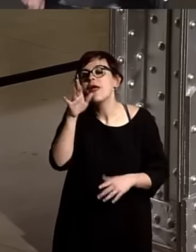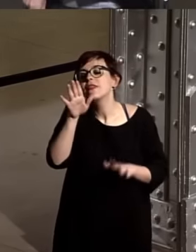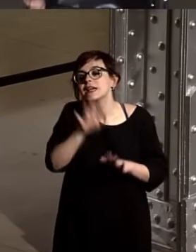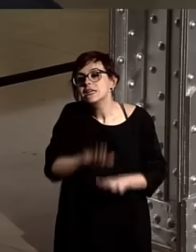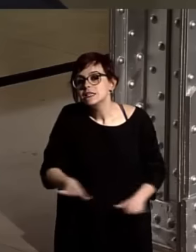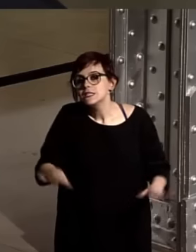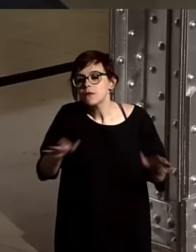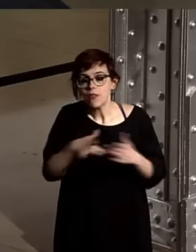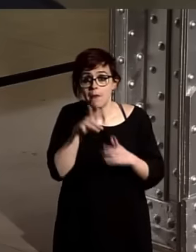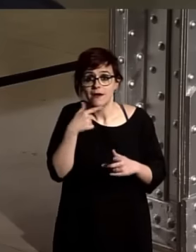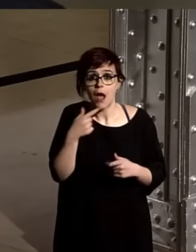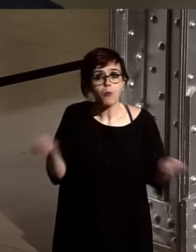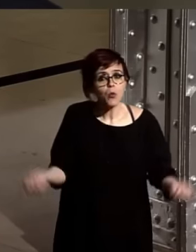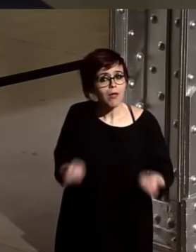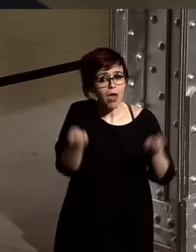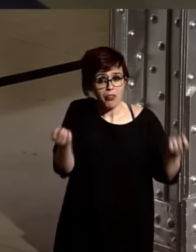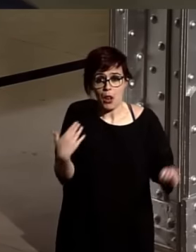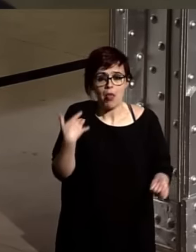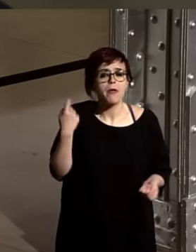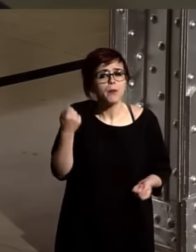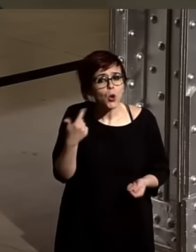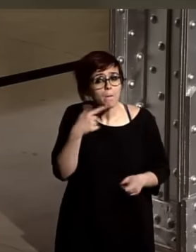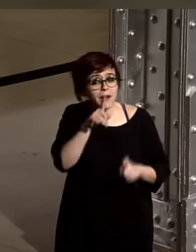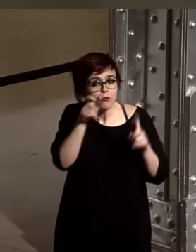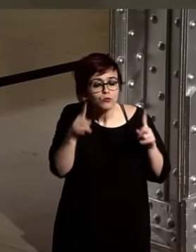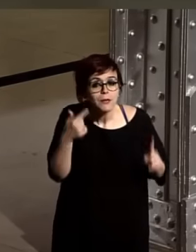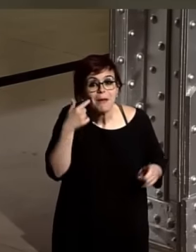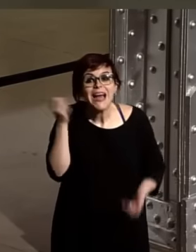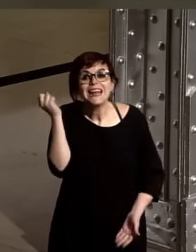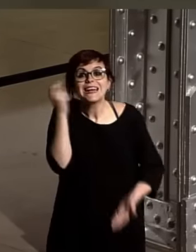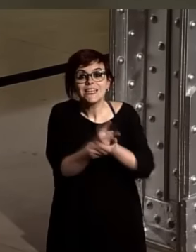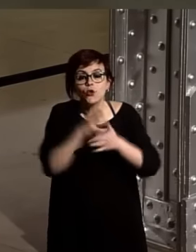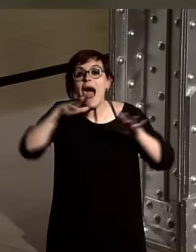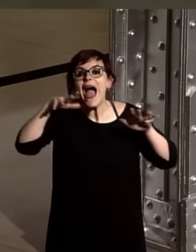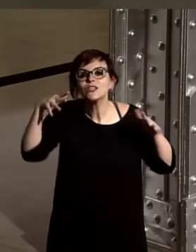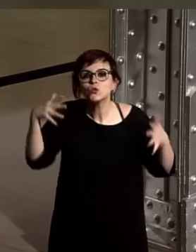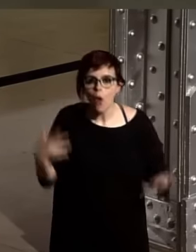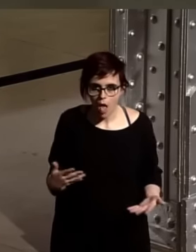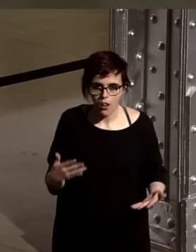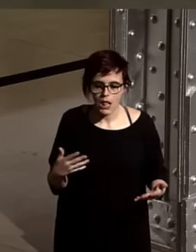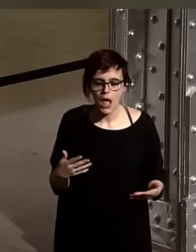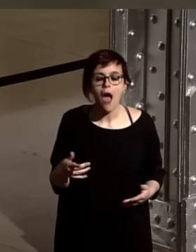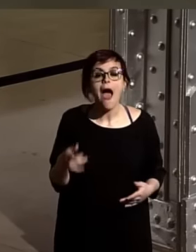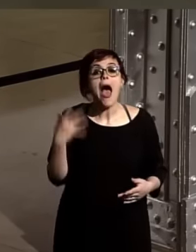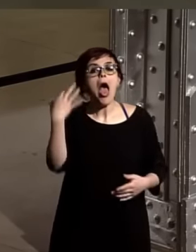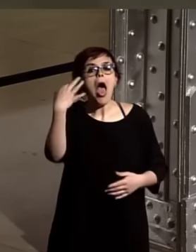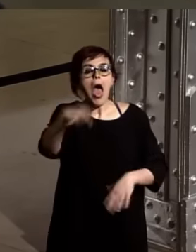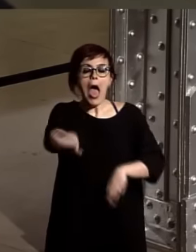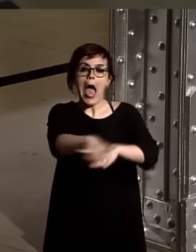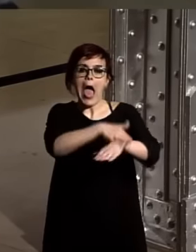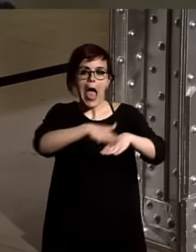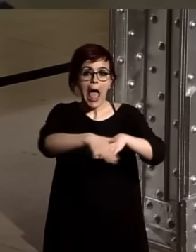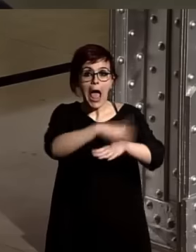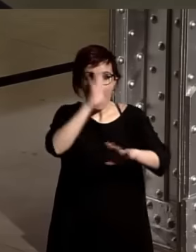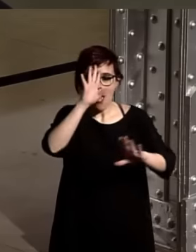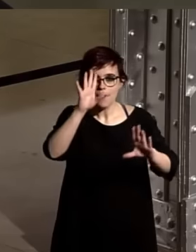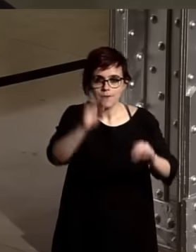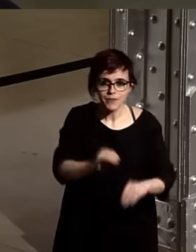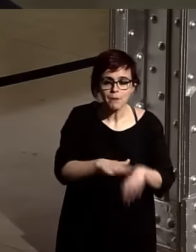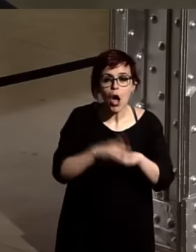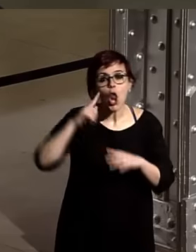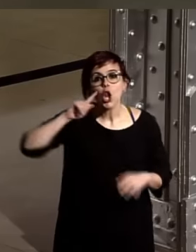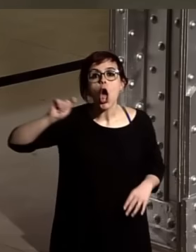las cosas que se han publicado recientemente es lo que preguntan el reto actual que Ah reto reto Ah no cre que he entendido descubrimiento Perdona